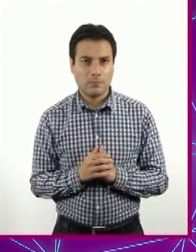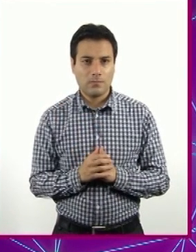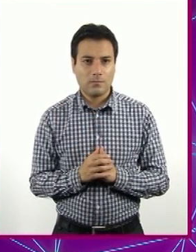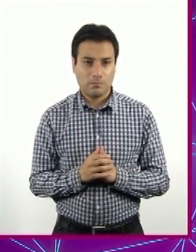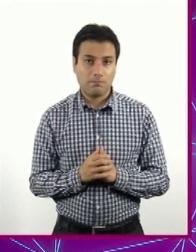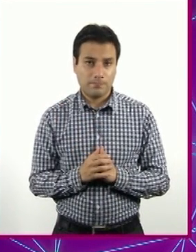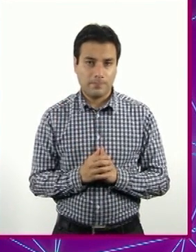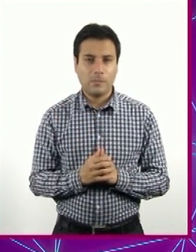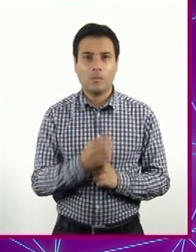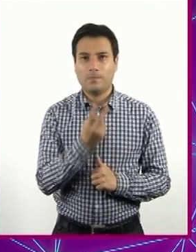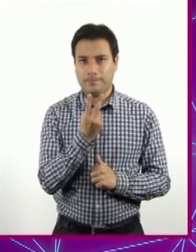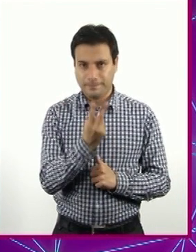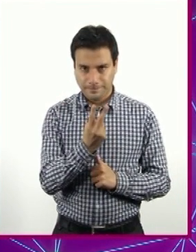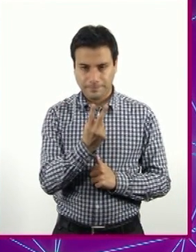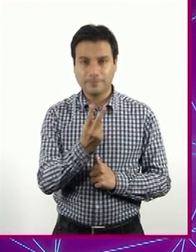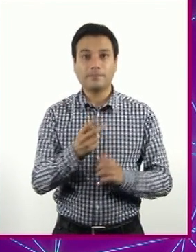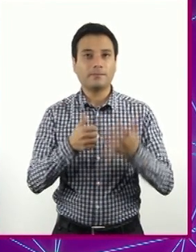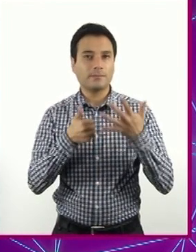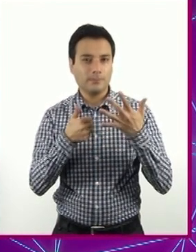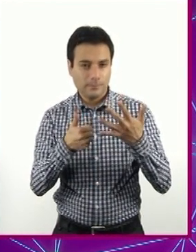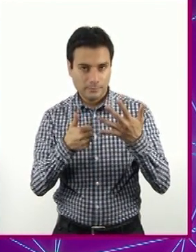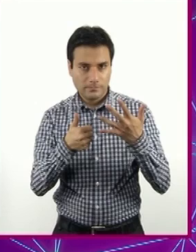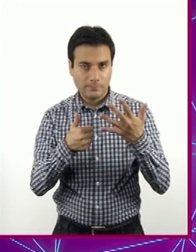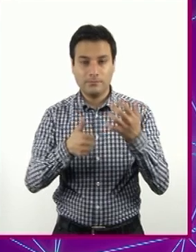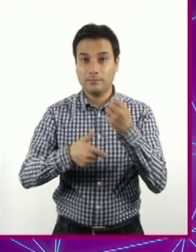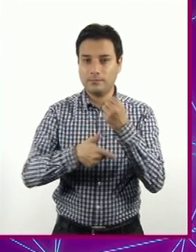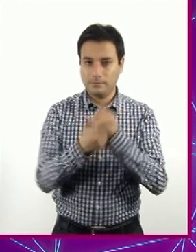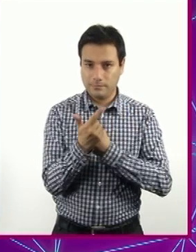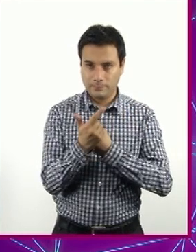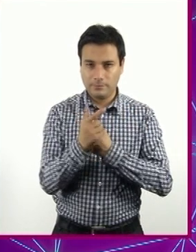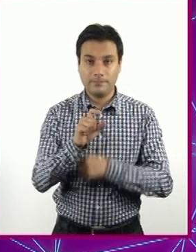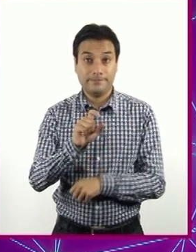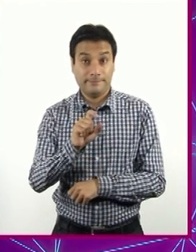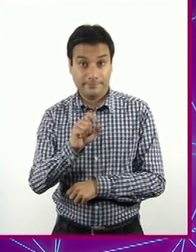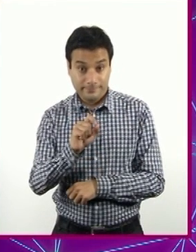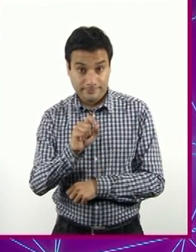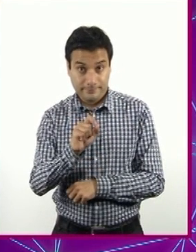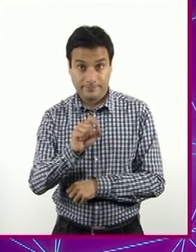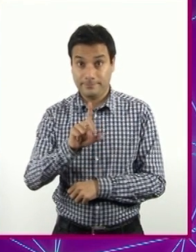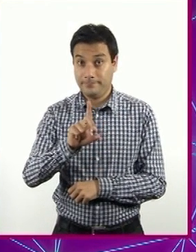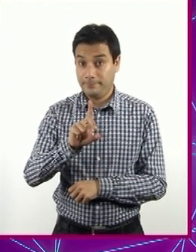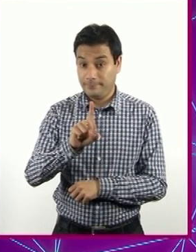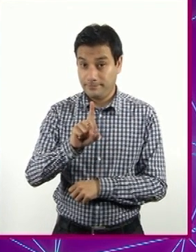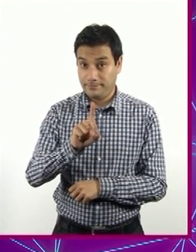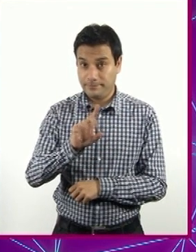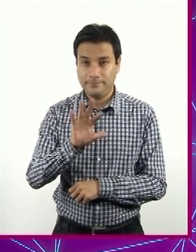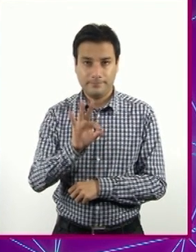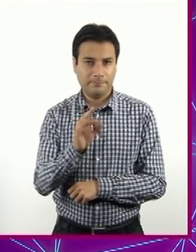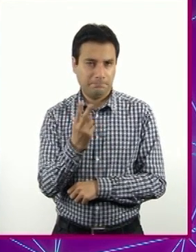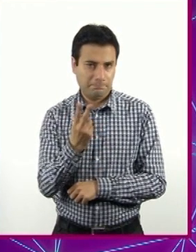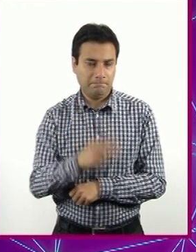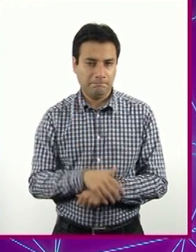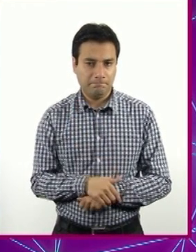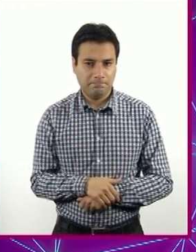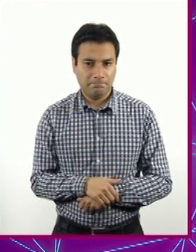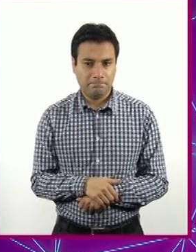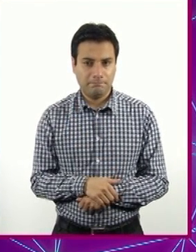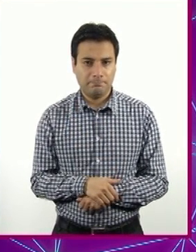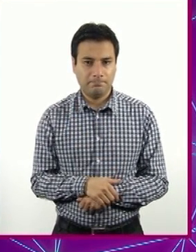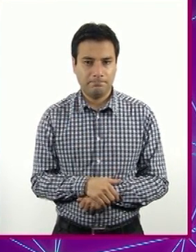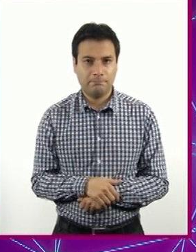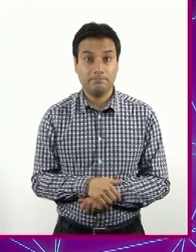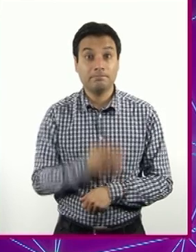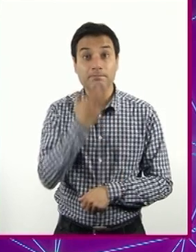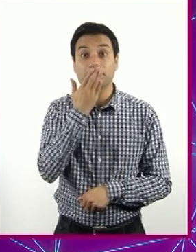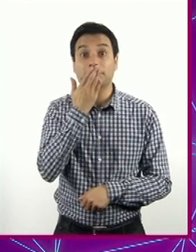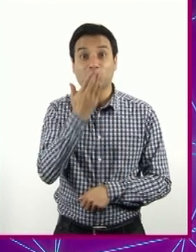sucesión queda 2, 6, 12, 20, 30, 42.